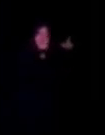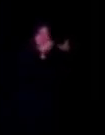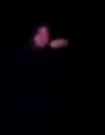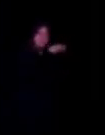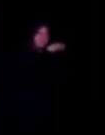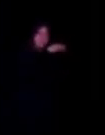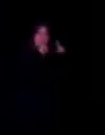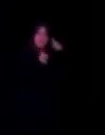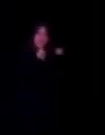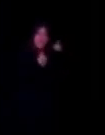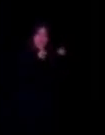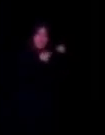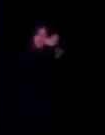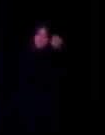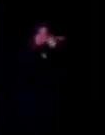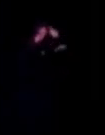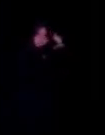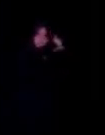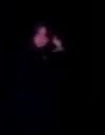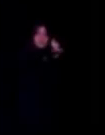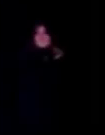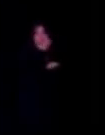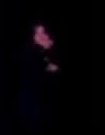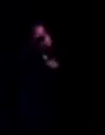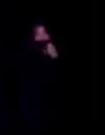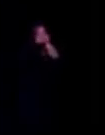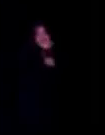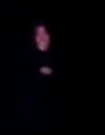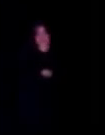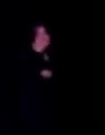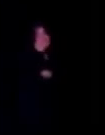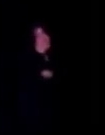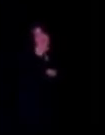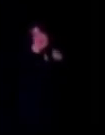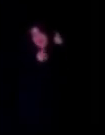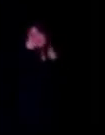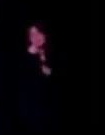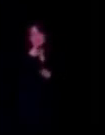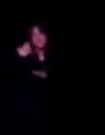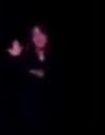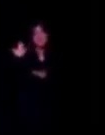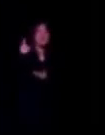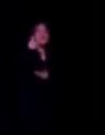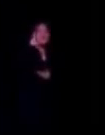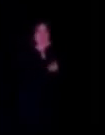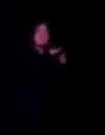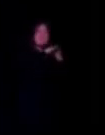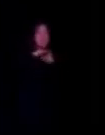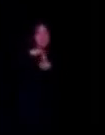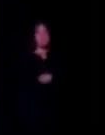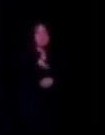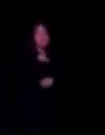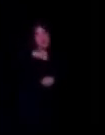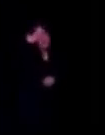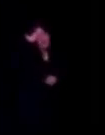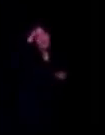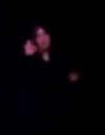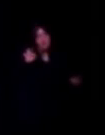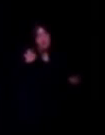educativas y los equipos de atención a las personas requieren tener, como dicen algunos de esas personas, un liderazgo moral, un